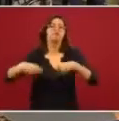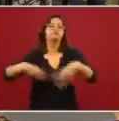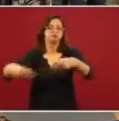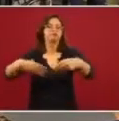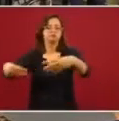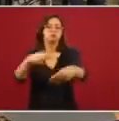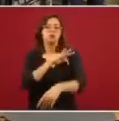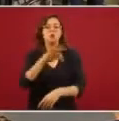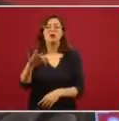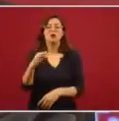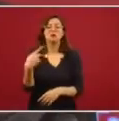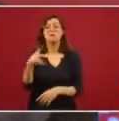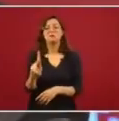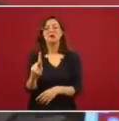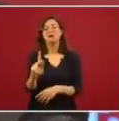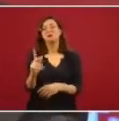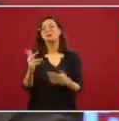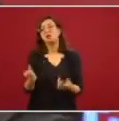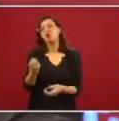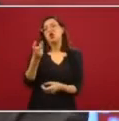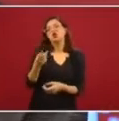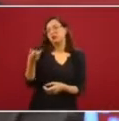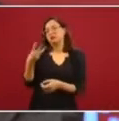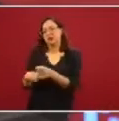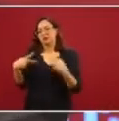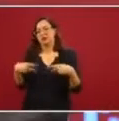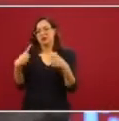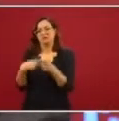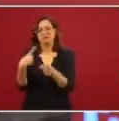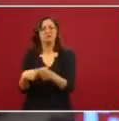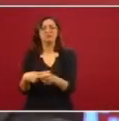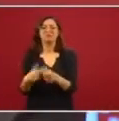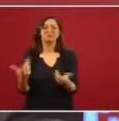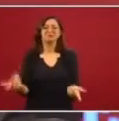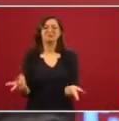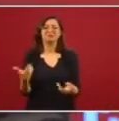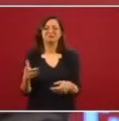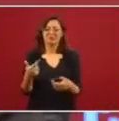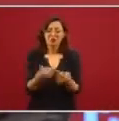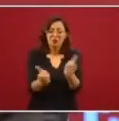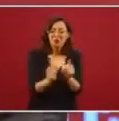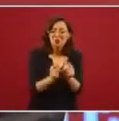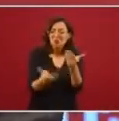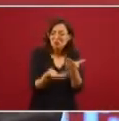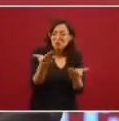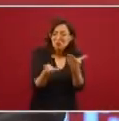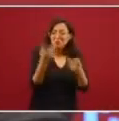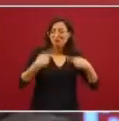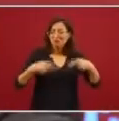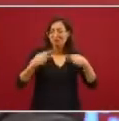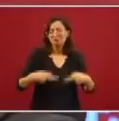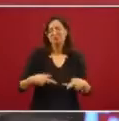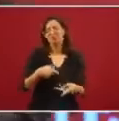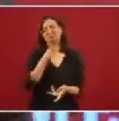propagación extensiva si es más de uno pues obviamente el número se reduce pero esa es la racionalidad y por eso es muy claro tener la diferencia entre salud